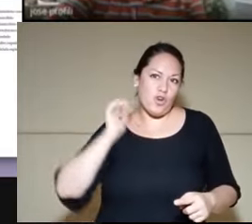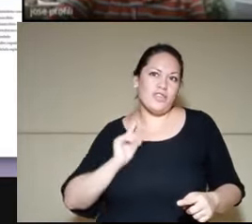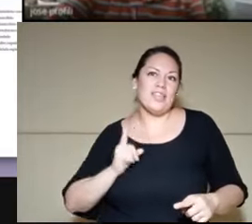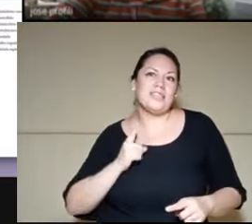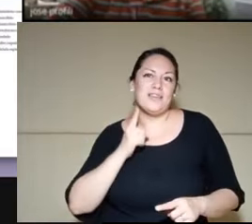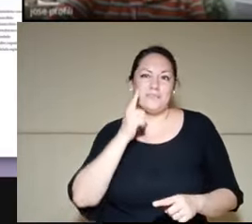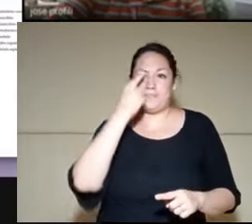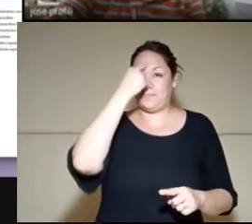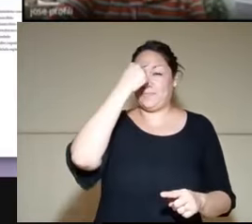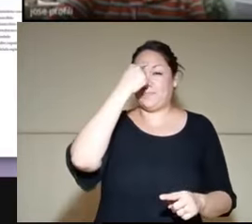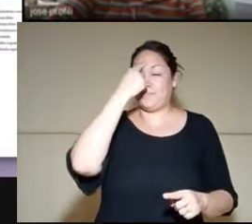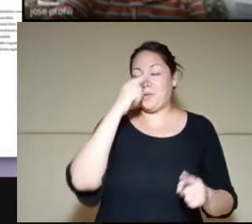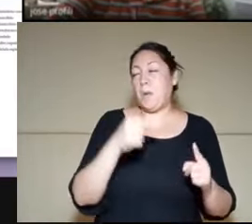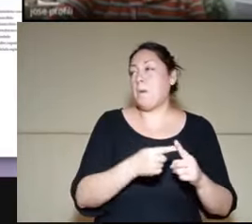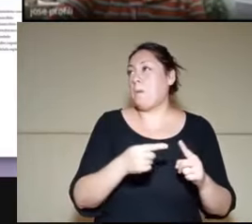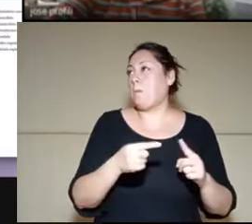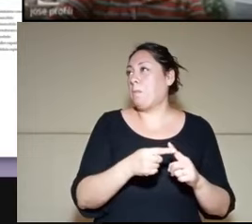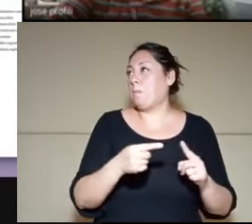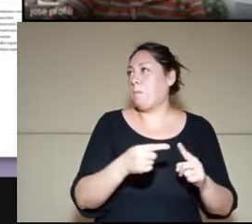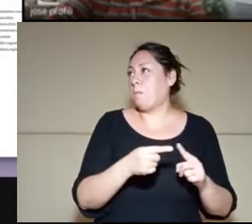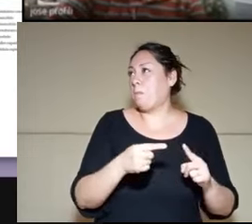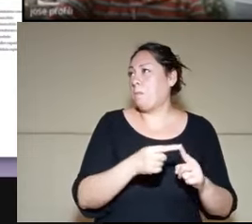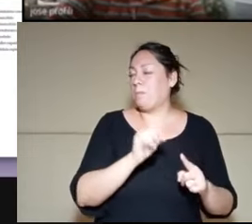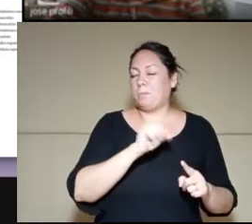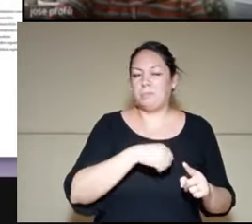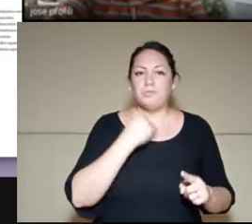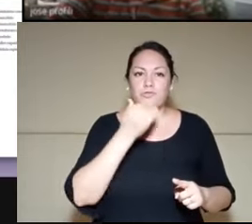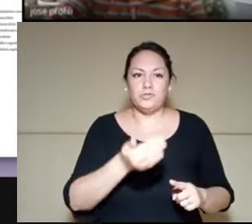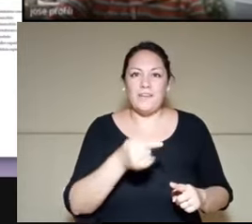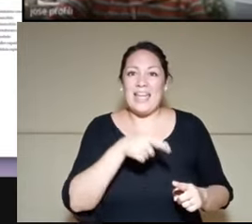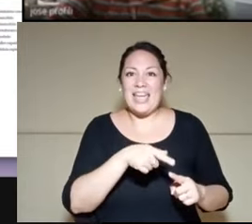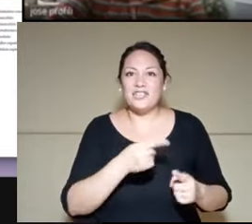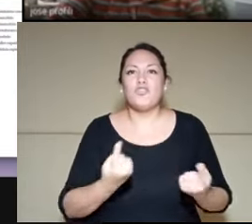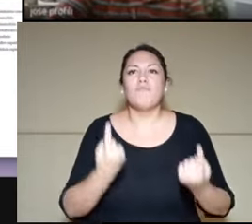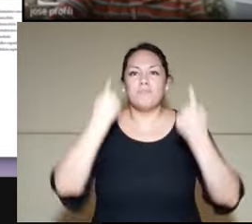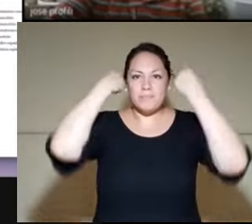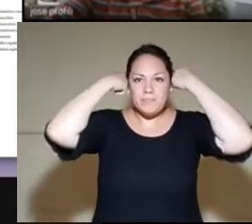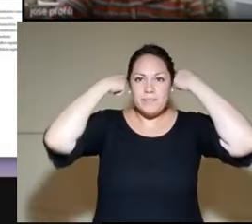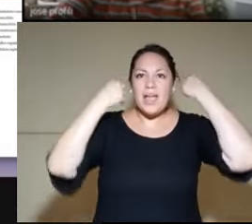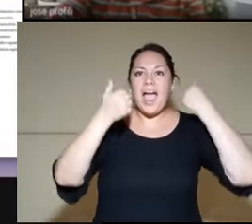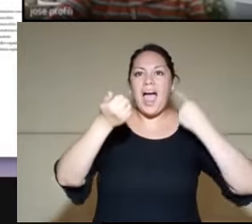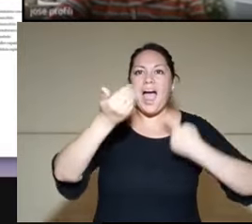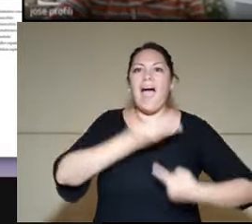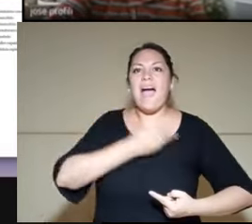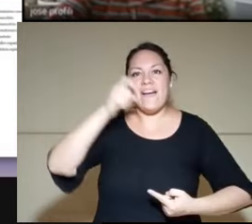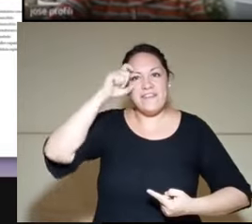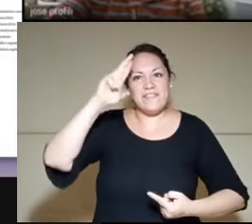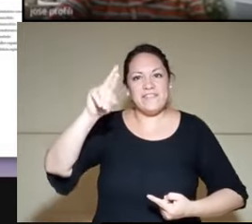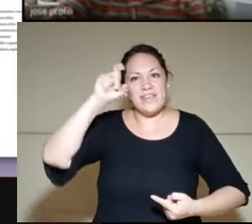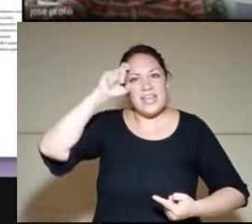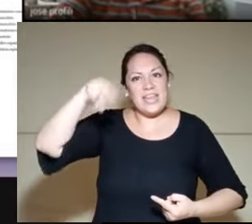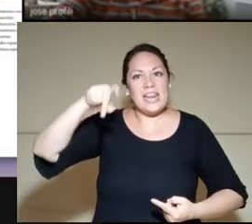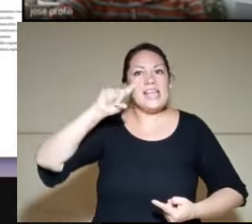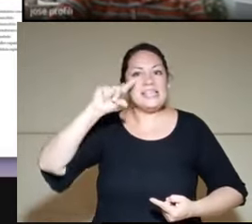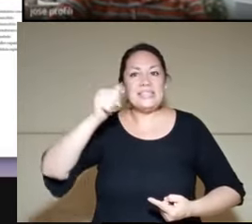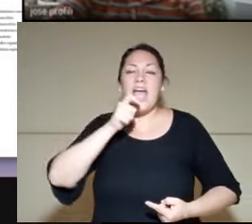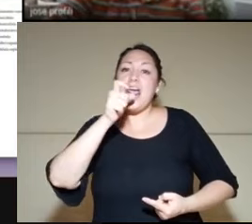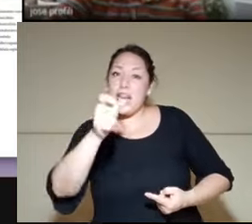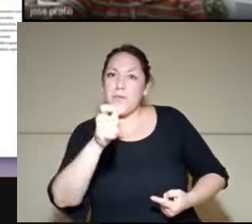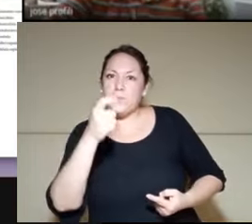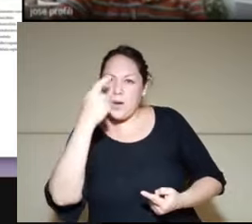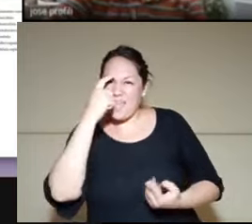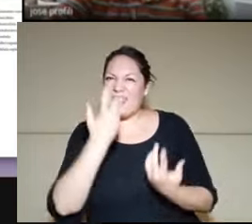sube a la corteza, yo nunca me enteré que me pinché el dedo. Eso se llama aferencia. Pero también el sistema